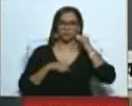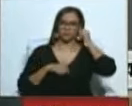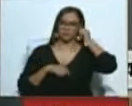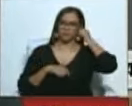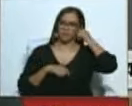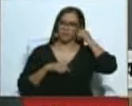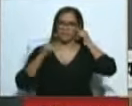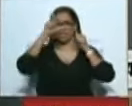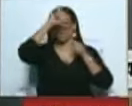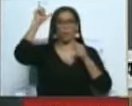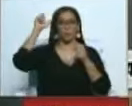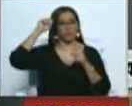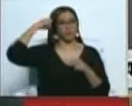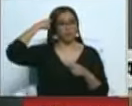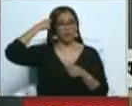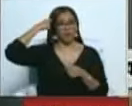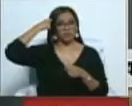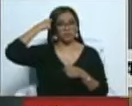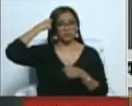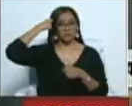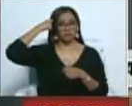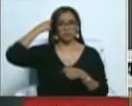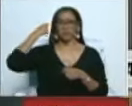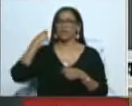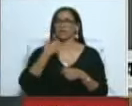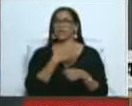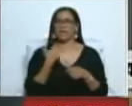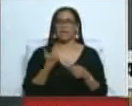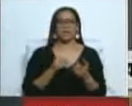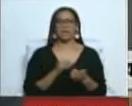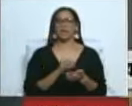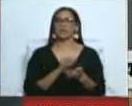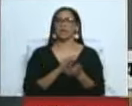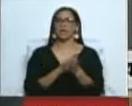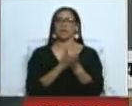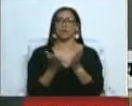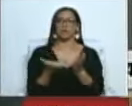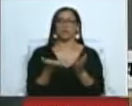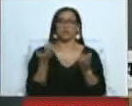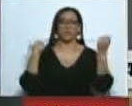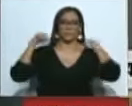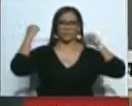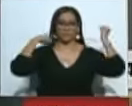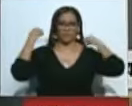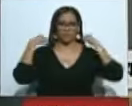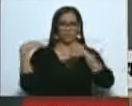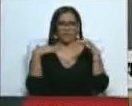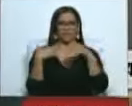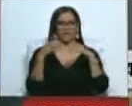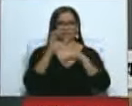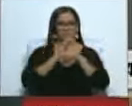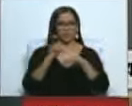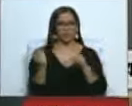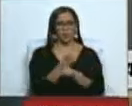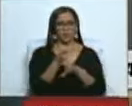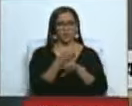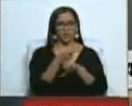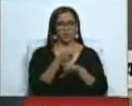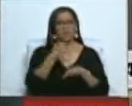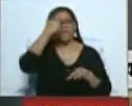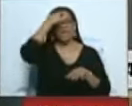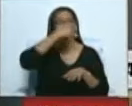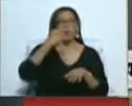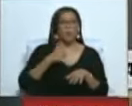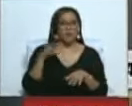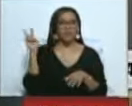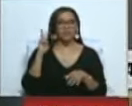del Leopoldo López, ¿se acuerdan? Que pretendieron una insurrección, una guerra civil, un golpe de Estado, y el pueblo